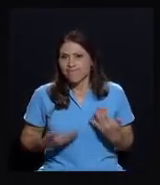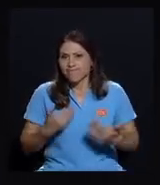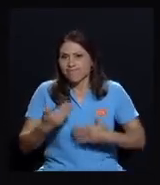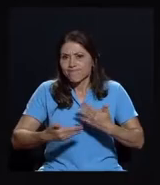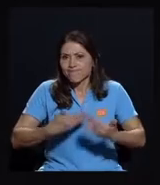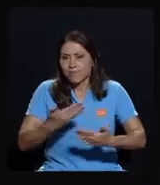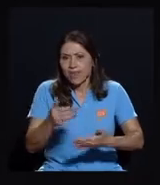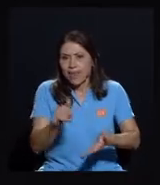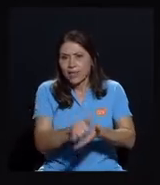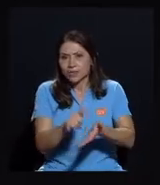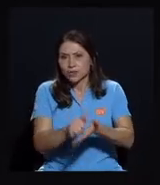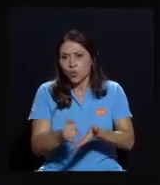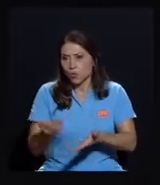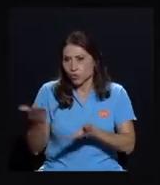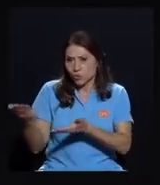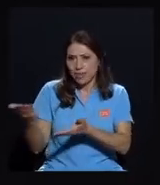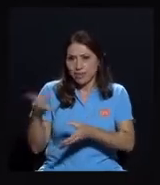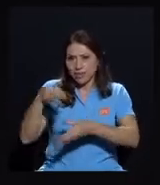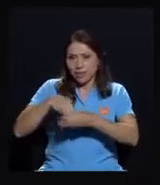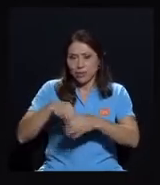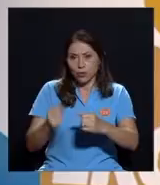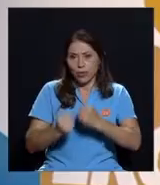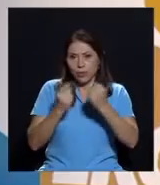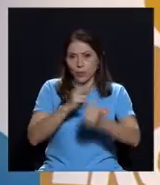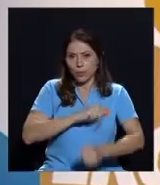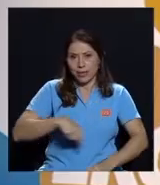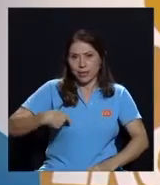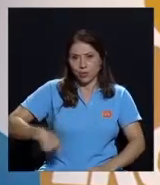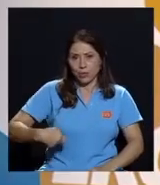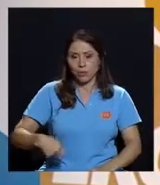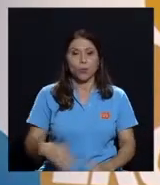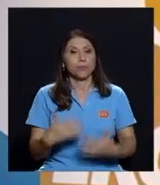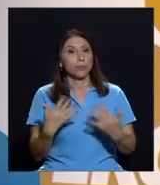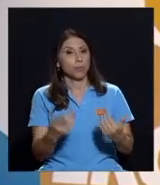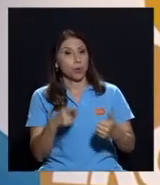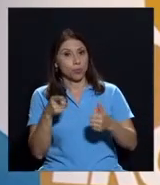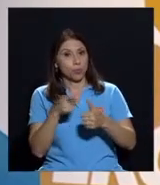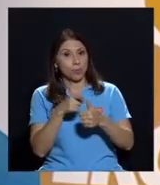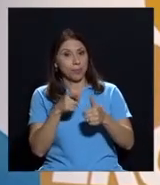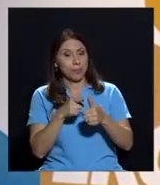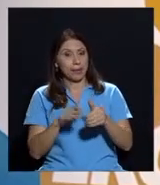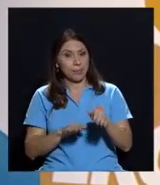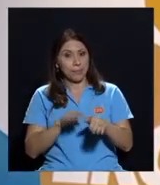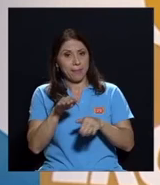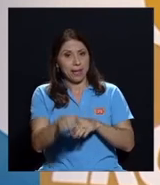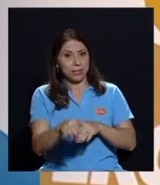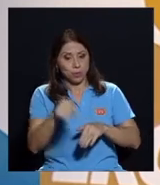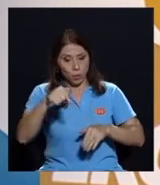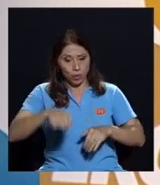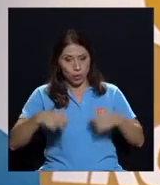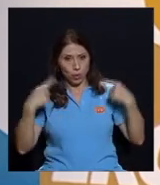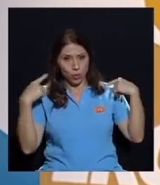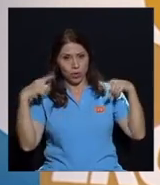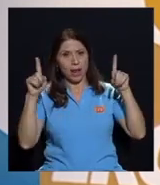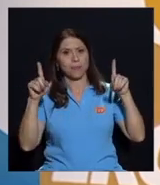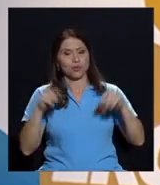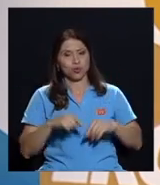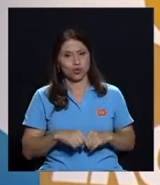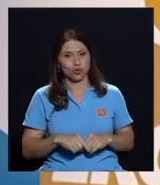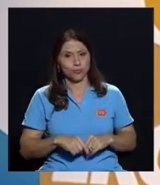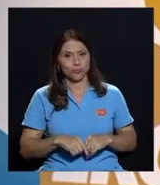eso usted dentro el ejecutivo bueno un primer paso fue lo que es lo que hoy logramos detener es